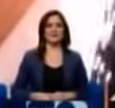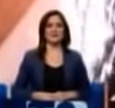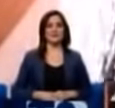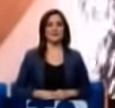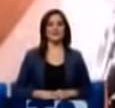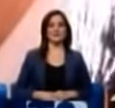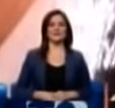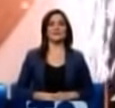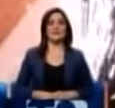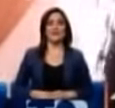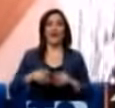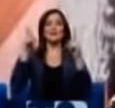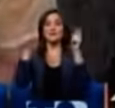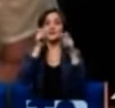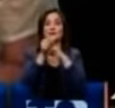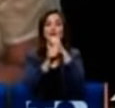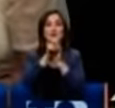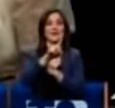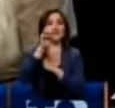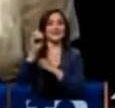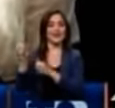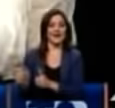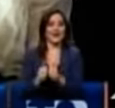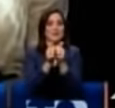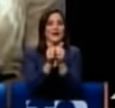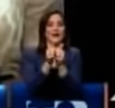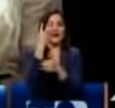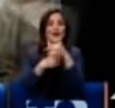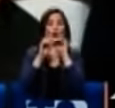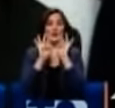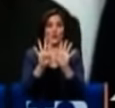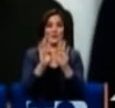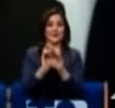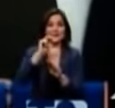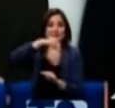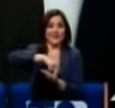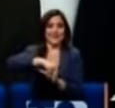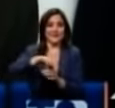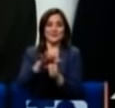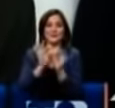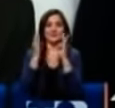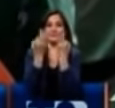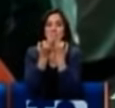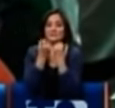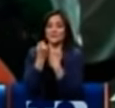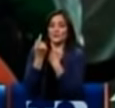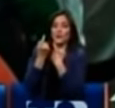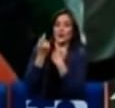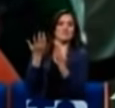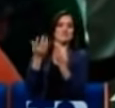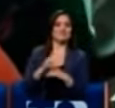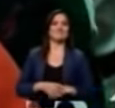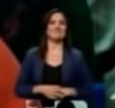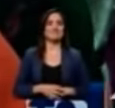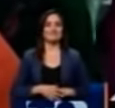Juan Antonio Sandoval celebró sus 100 años en compañía de sus 9 hijos, nietos y toda su familia que lo admira. Le doy gracias